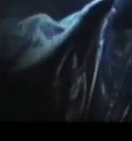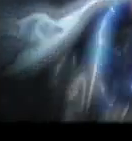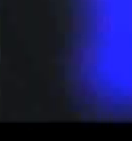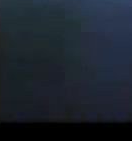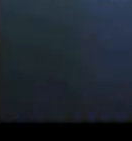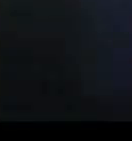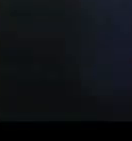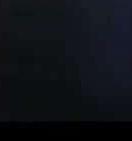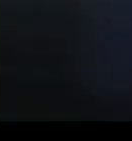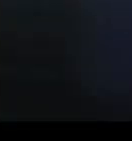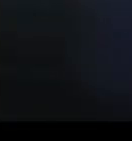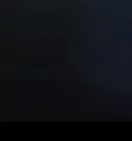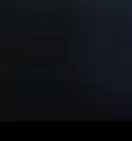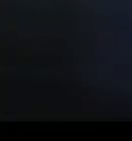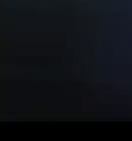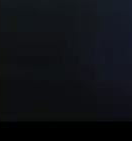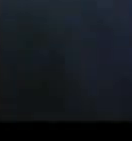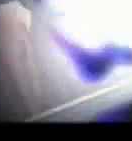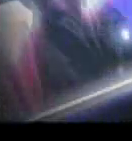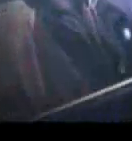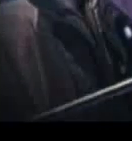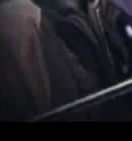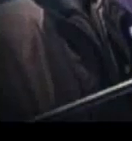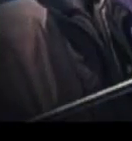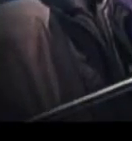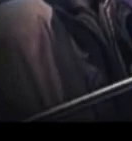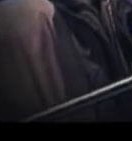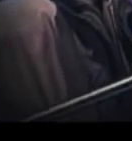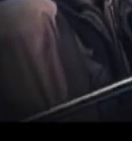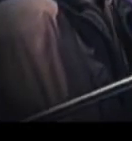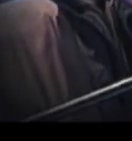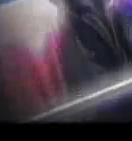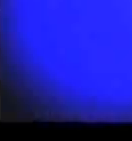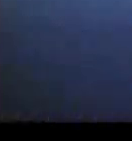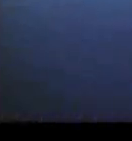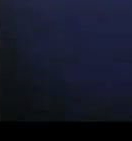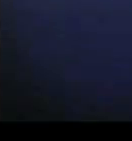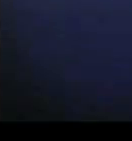El Festival de Folclor Latinoamericano continúa.